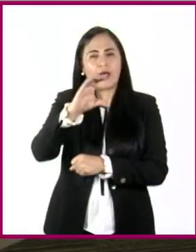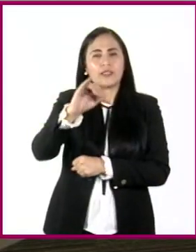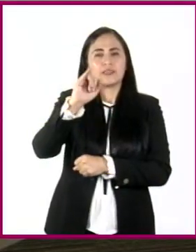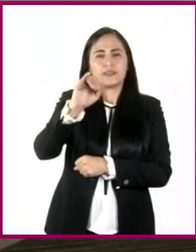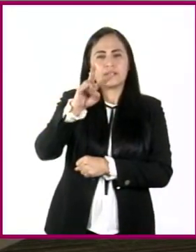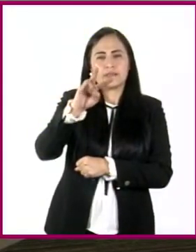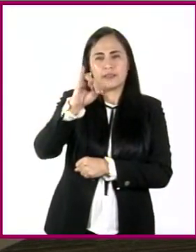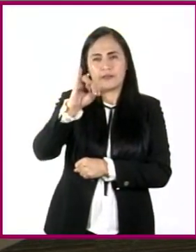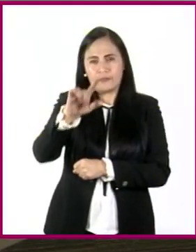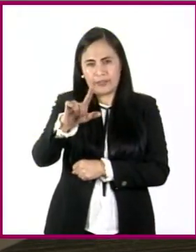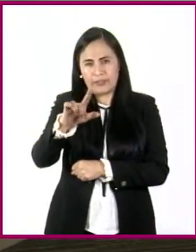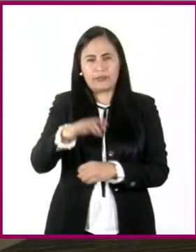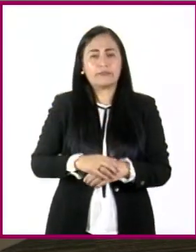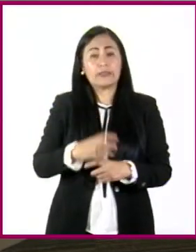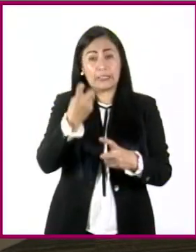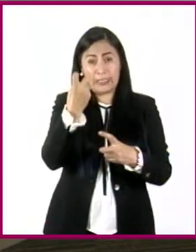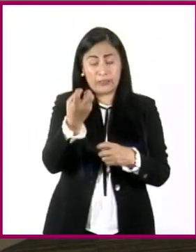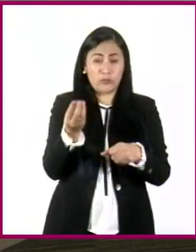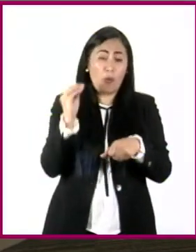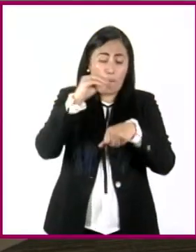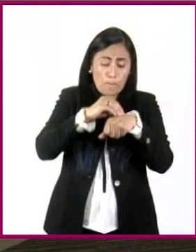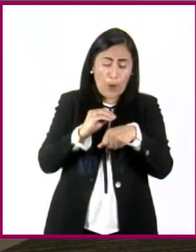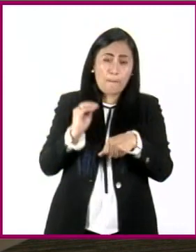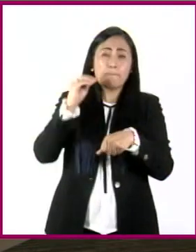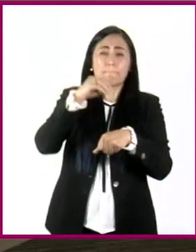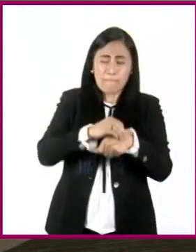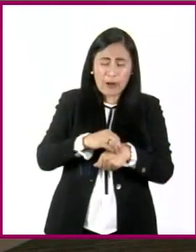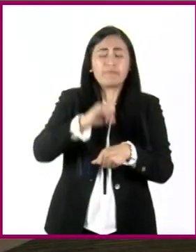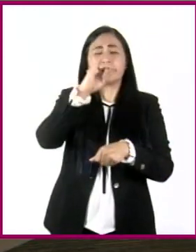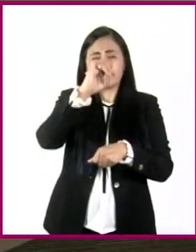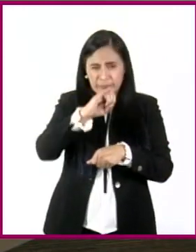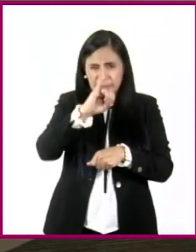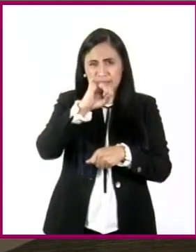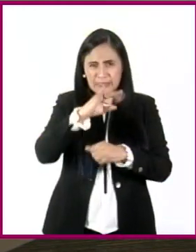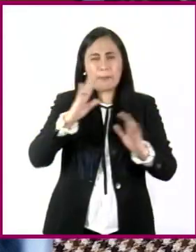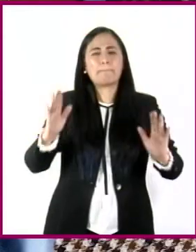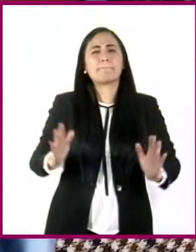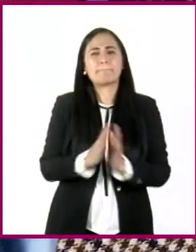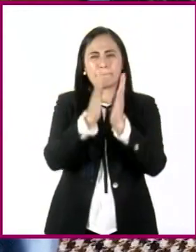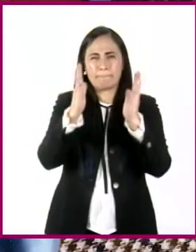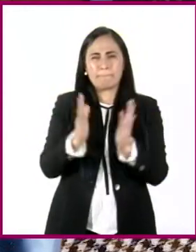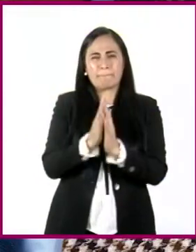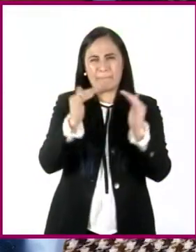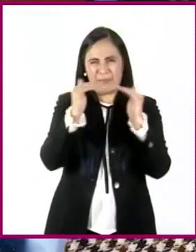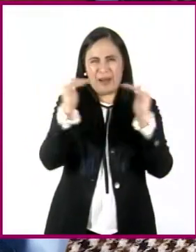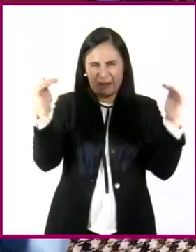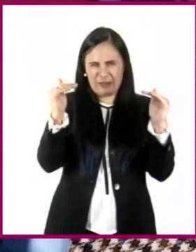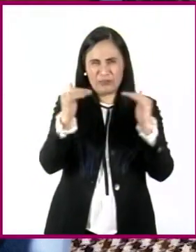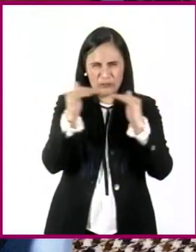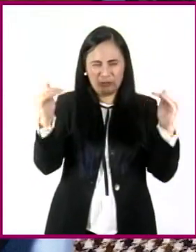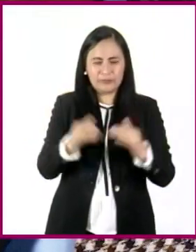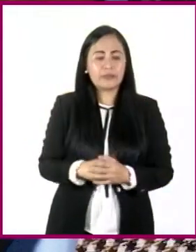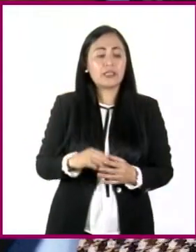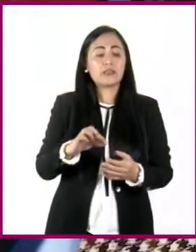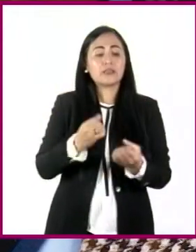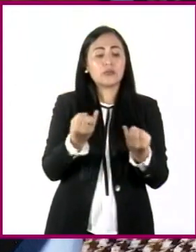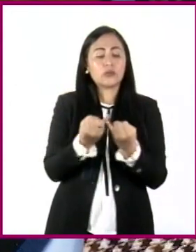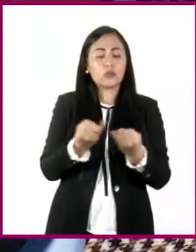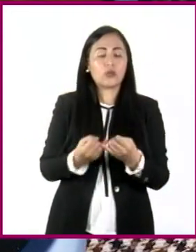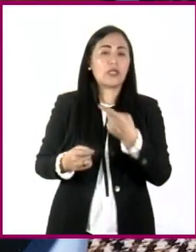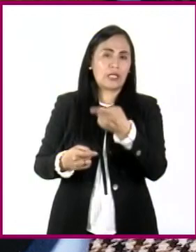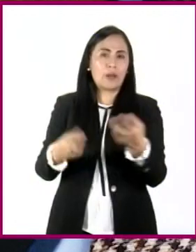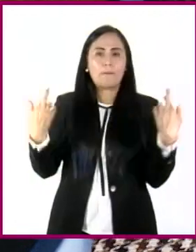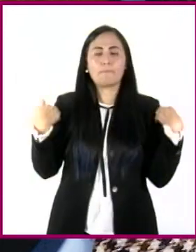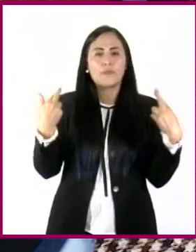manera indirecta sumarían a la construcción de democracia participativa. A su vez, el profesor en teoría